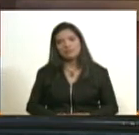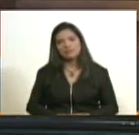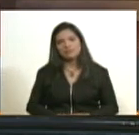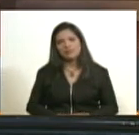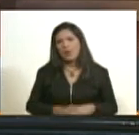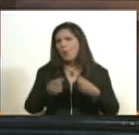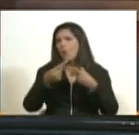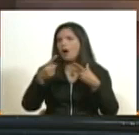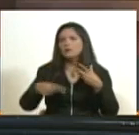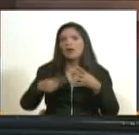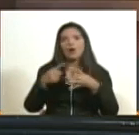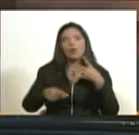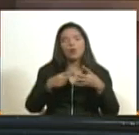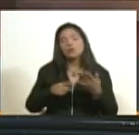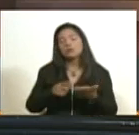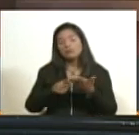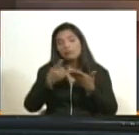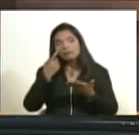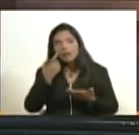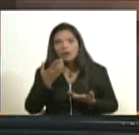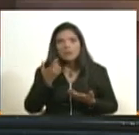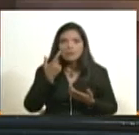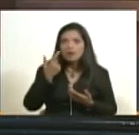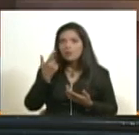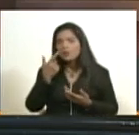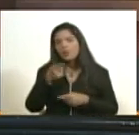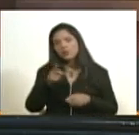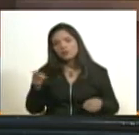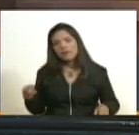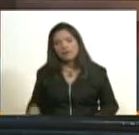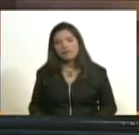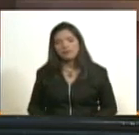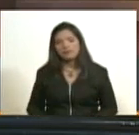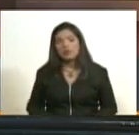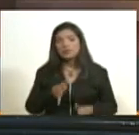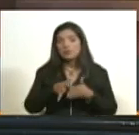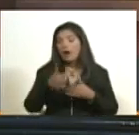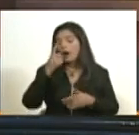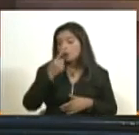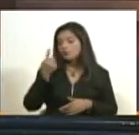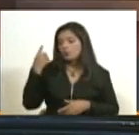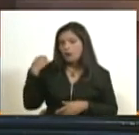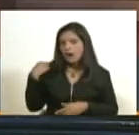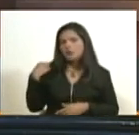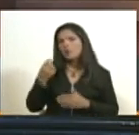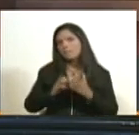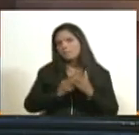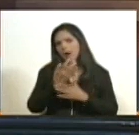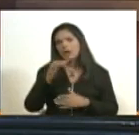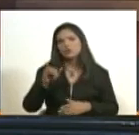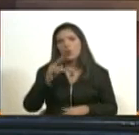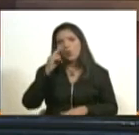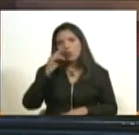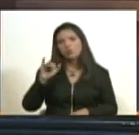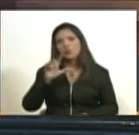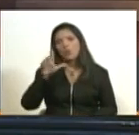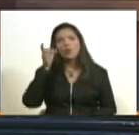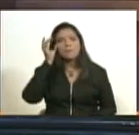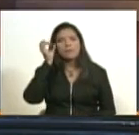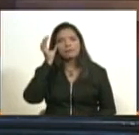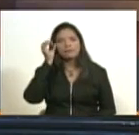¿Cuántas cosas se enteraron ustedes de lo que ellos hace un año, en estos meses, mayo, junio, julio,